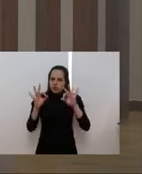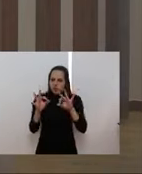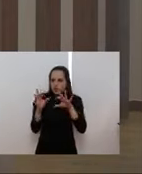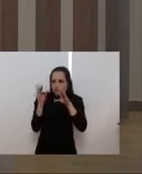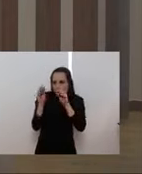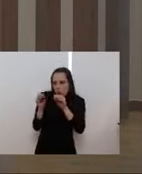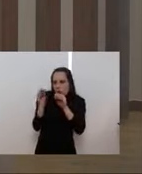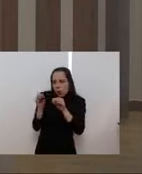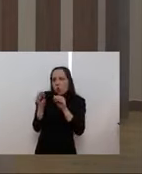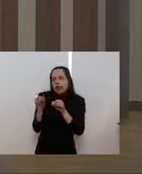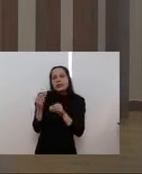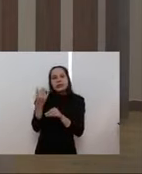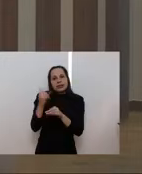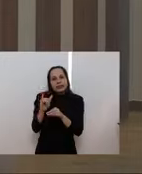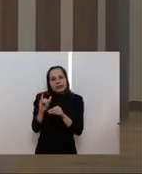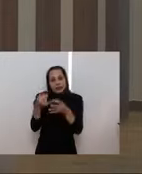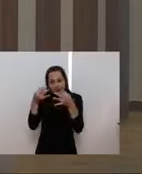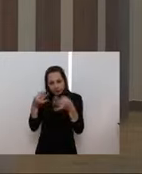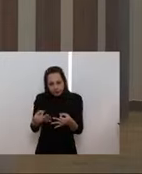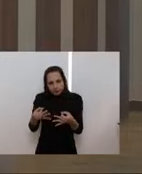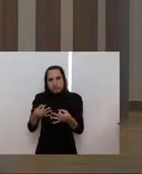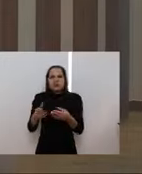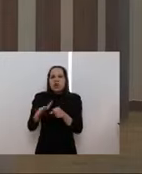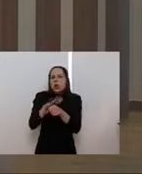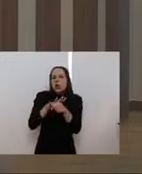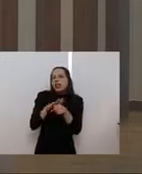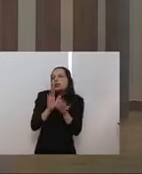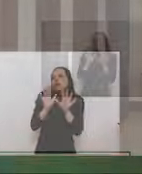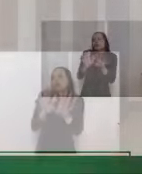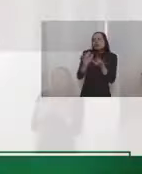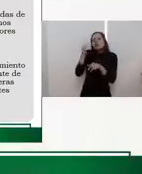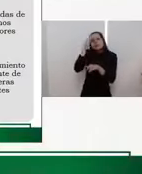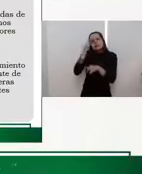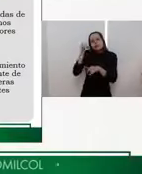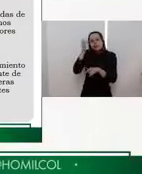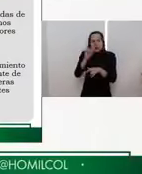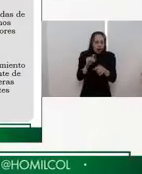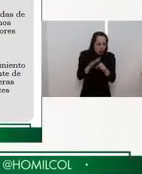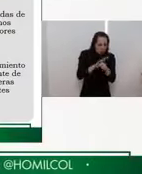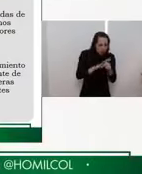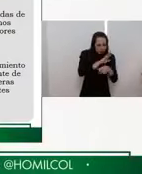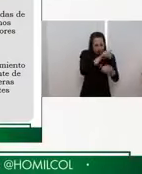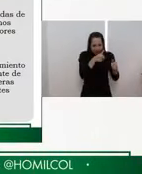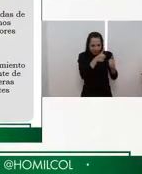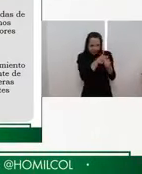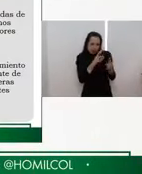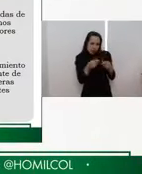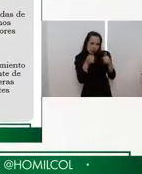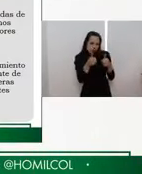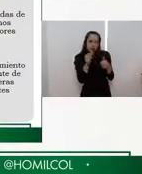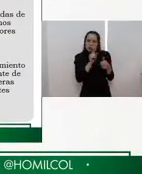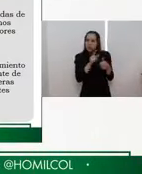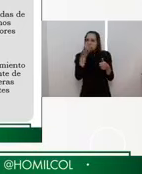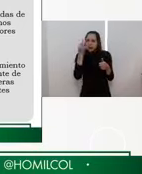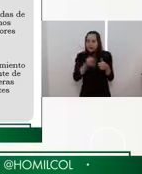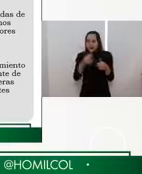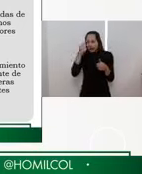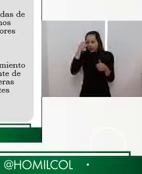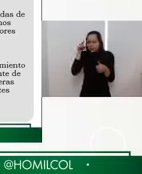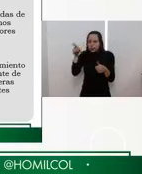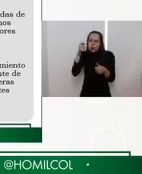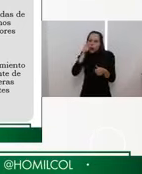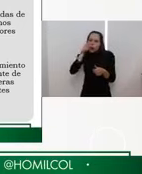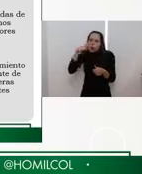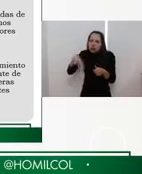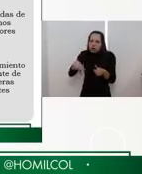sólo garanticen condiciones académicas que las condiciones asistenciales sean buenas sino siempre teniendo también el componente humano que es importante